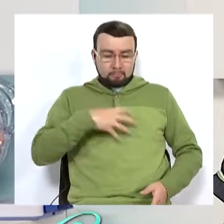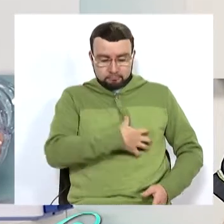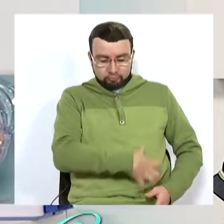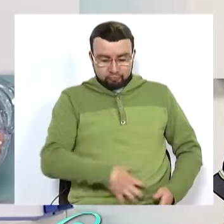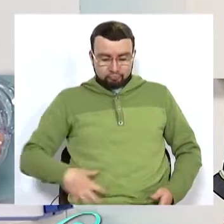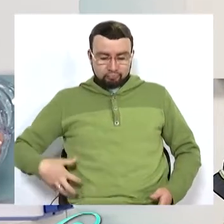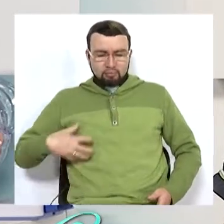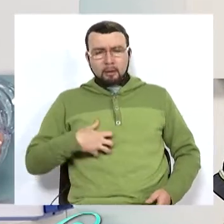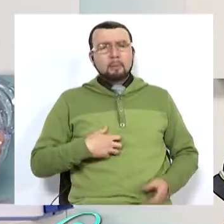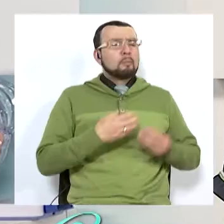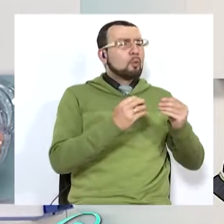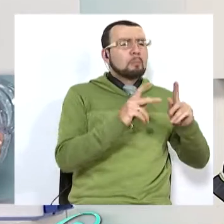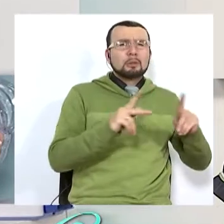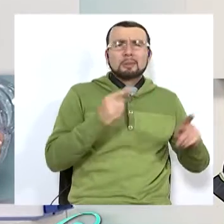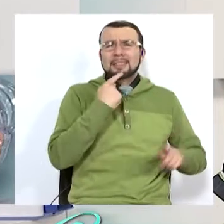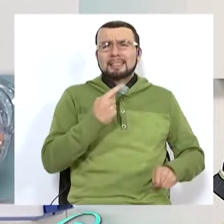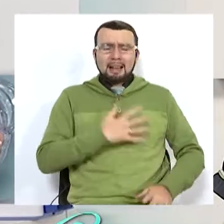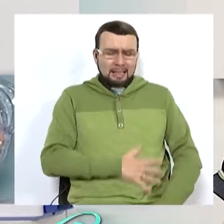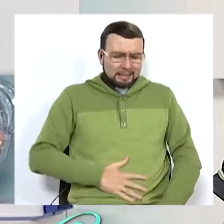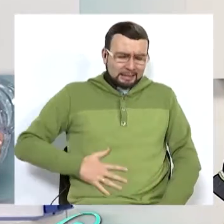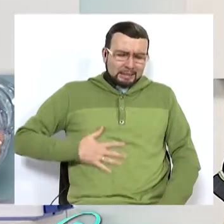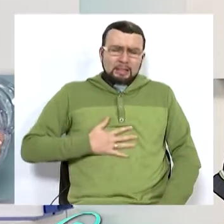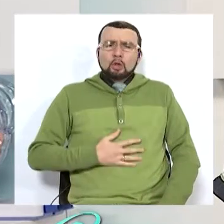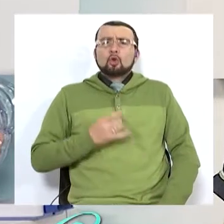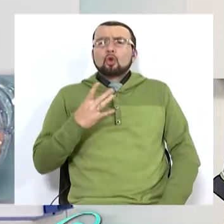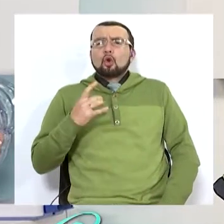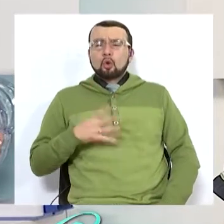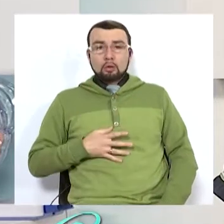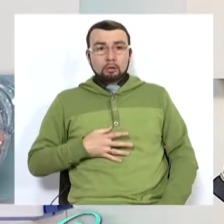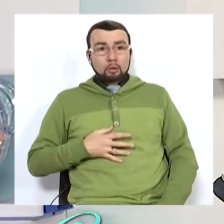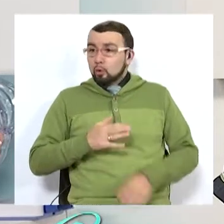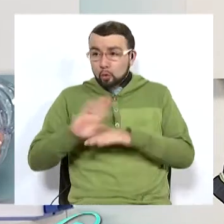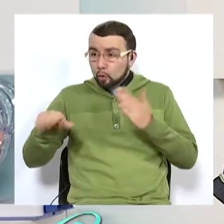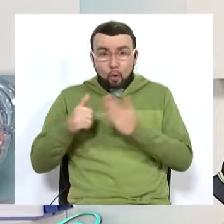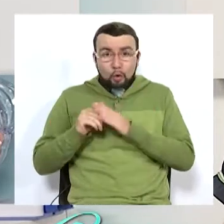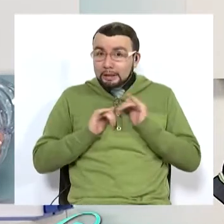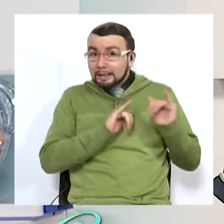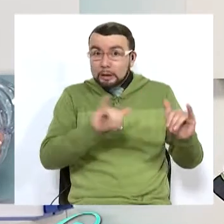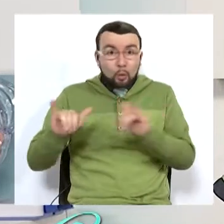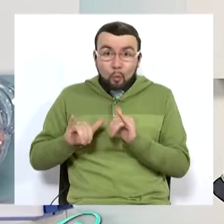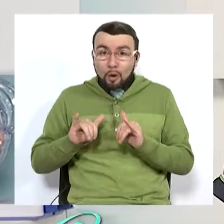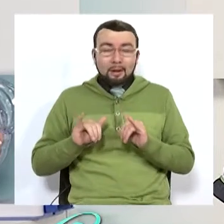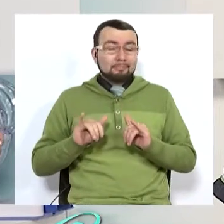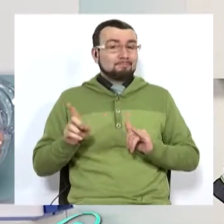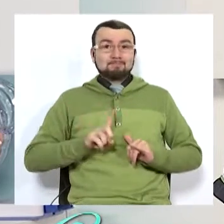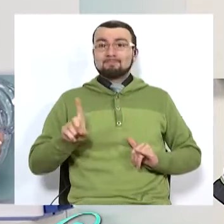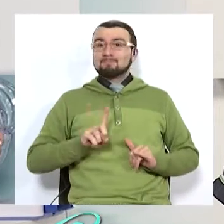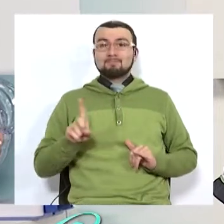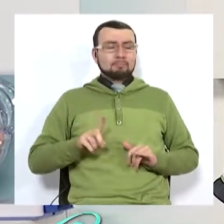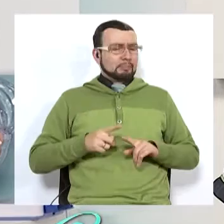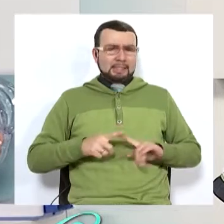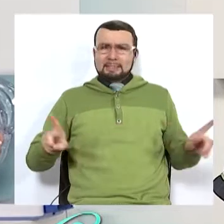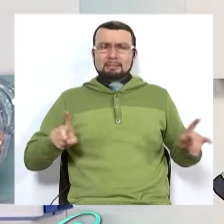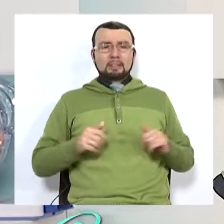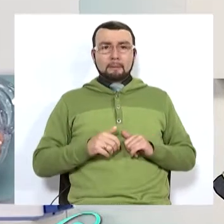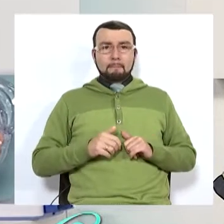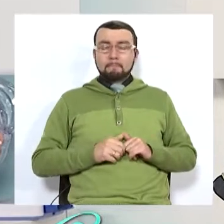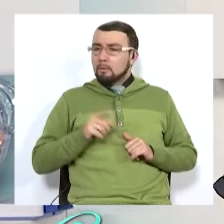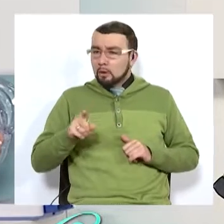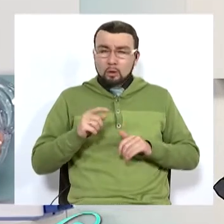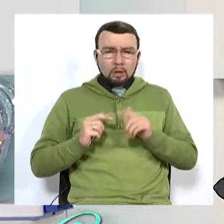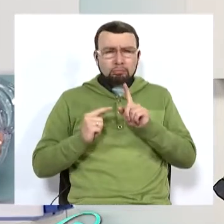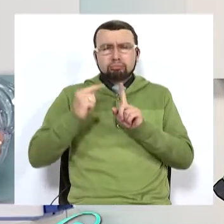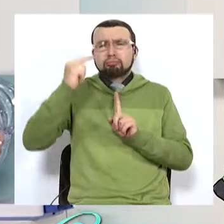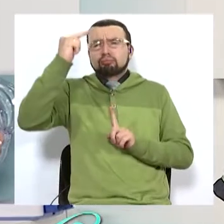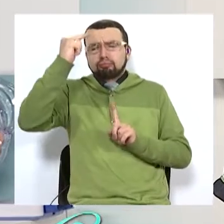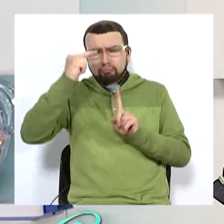todo el mundo ese dolor a nivel abdominal no es igual. Todo el mundo no tiene el mismo umbral del